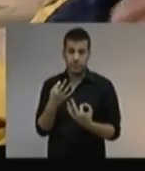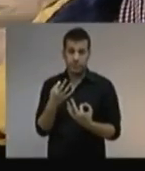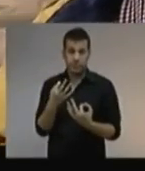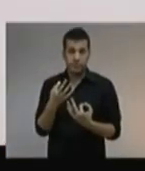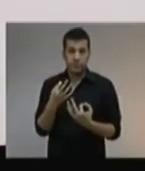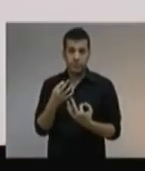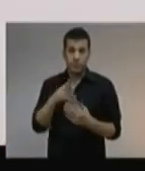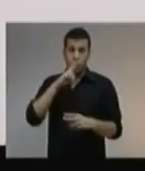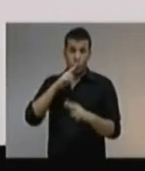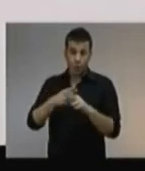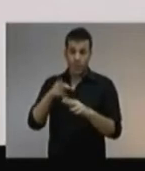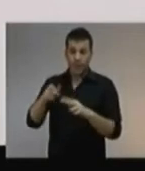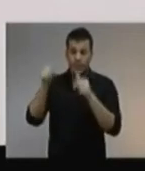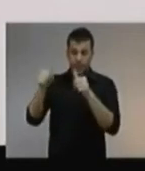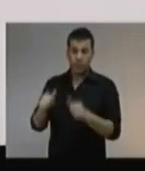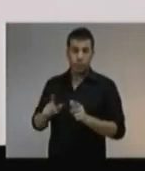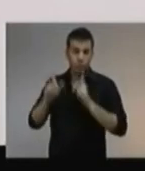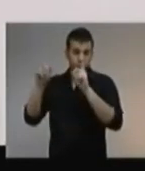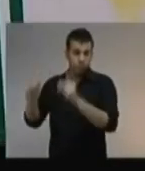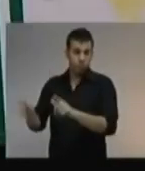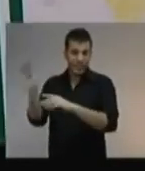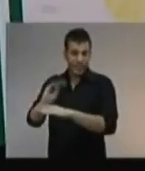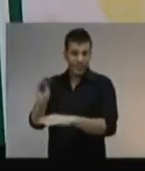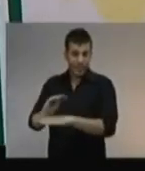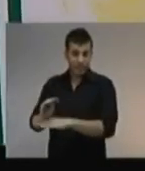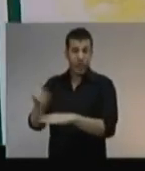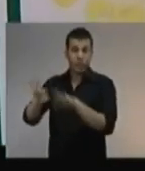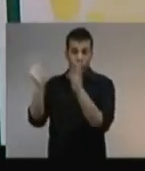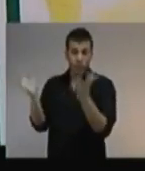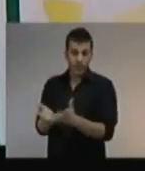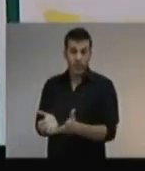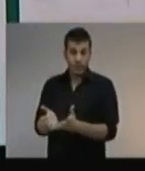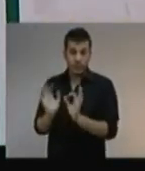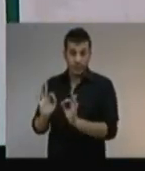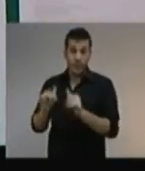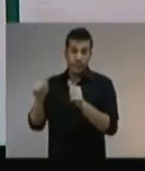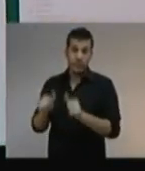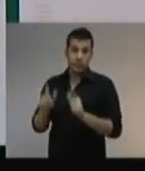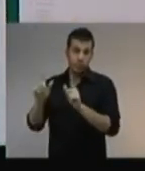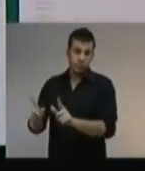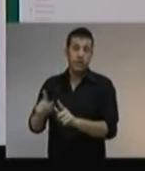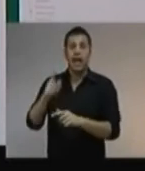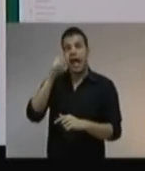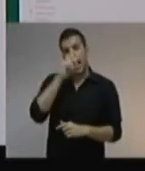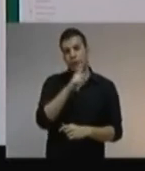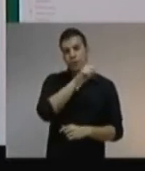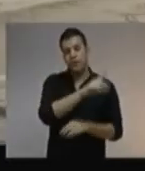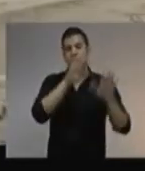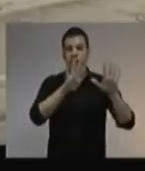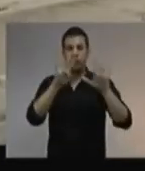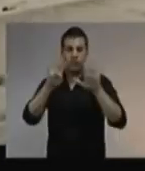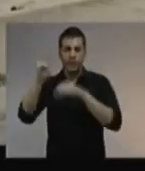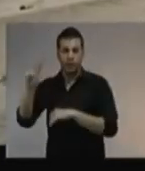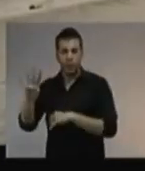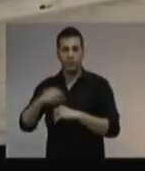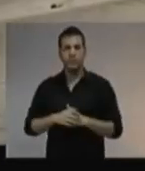recibe, digamos, el nombre de Reserva Natural Especial de las Dunas de Maspalomas fue en el año 1994. ¿Cómo se forman estas